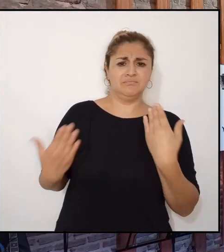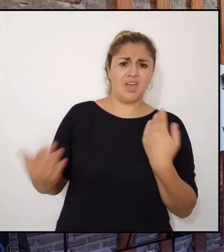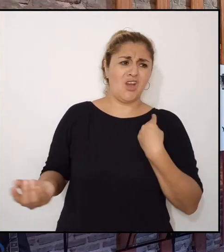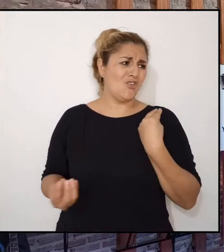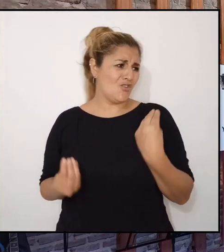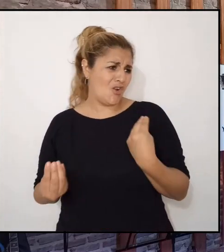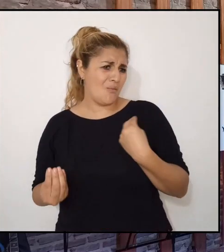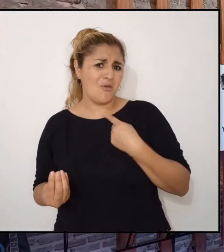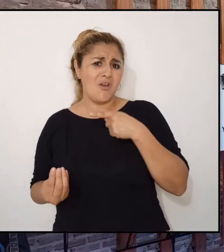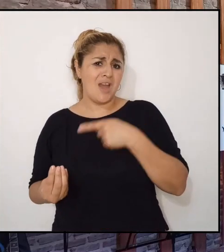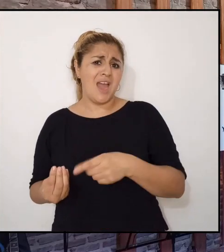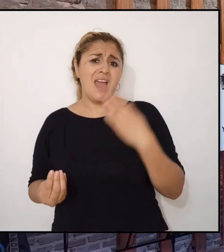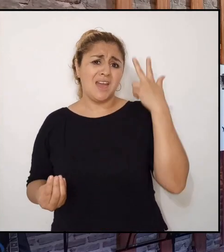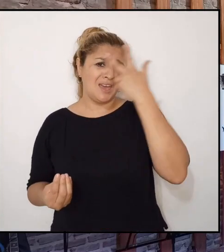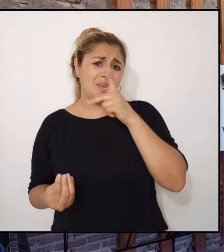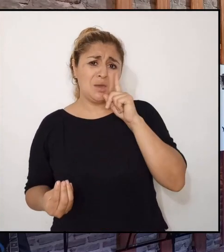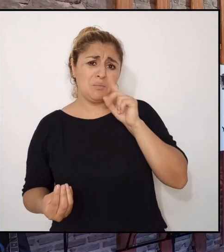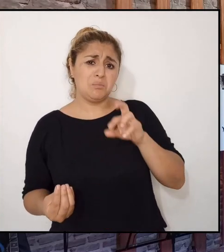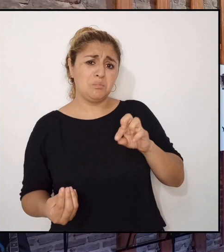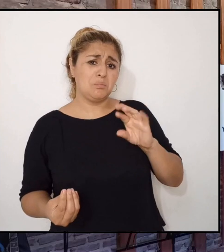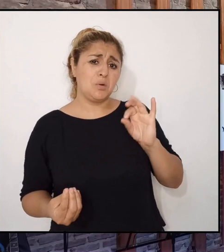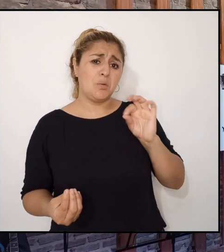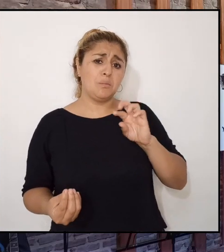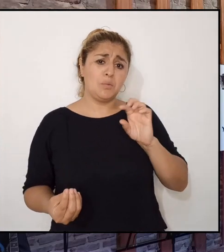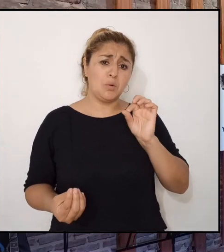Y la mueve así.